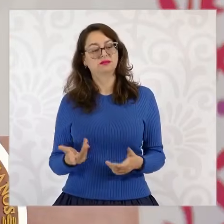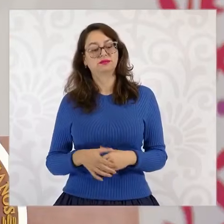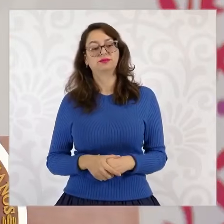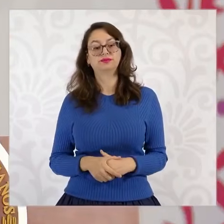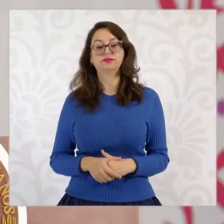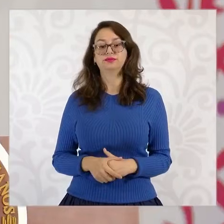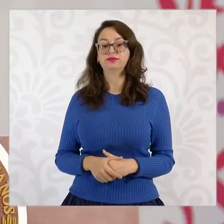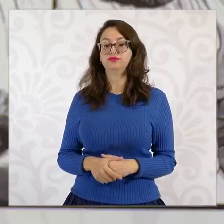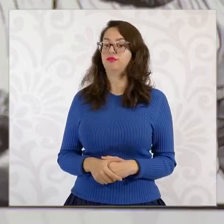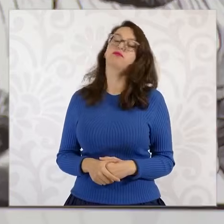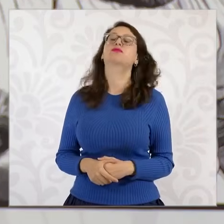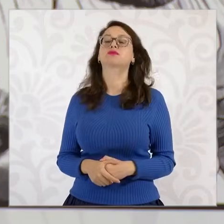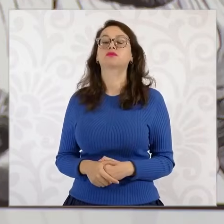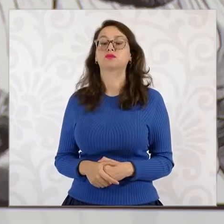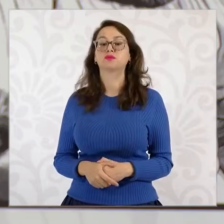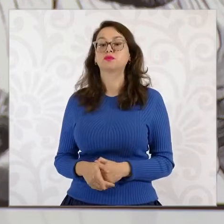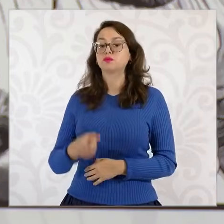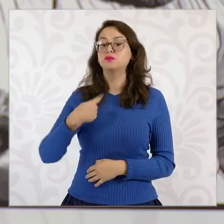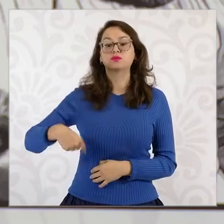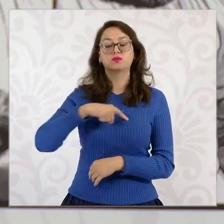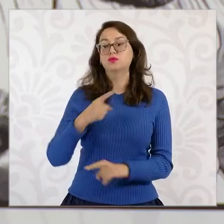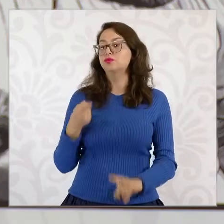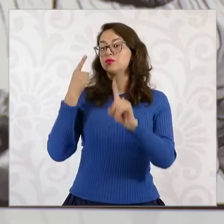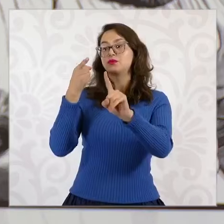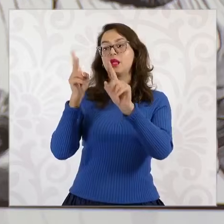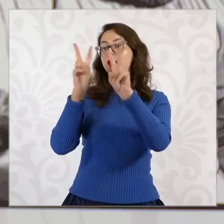Nuestro mensaje es en el marco de nuestra Constitución.